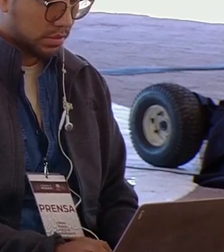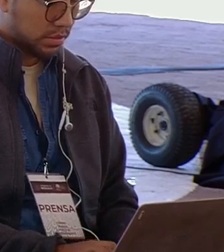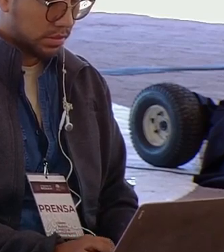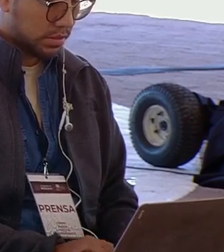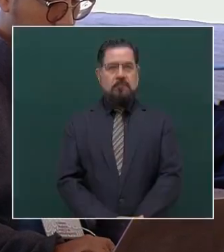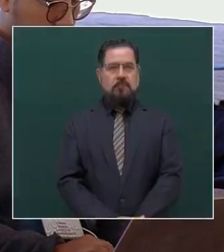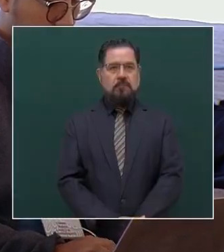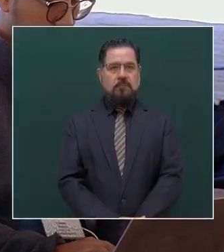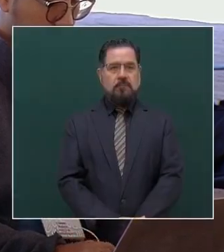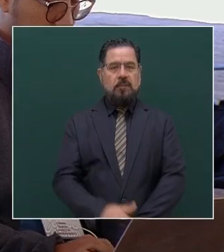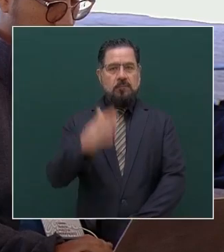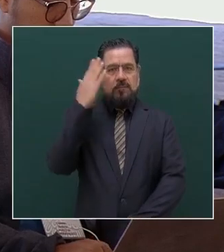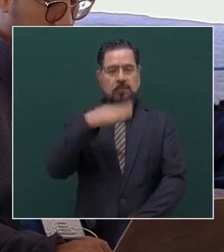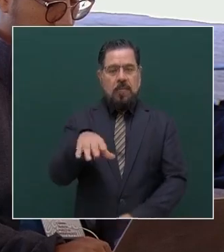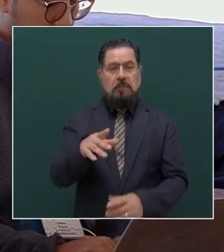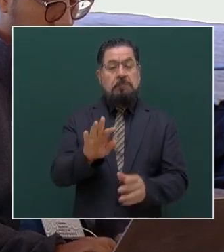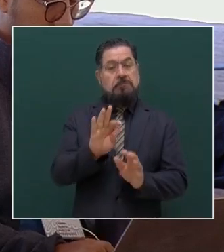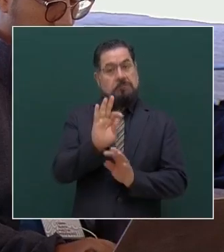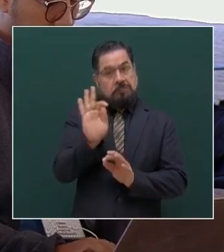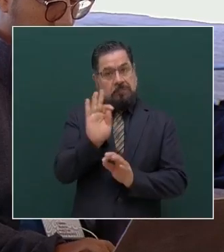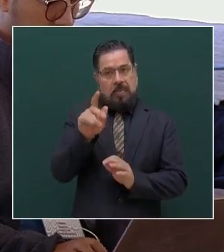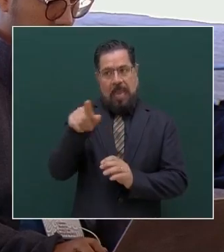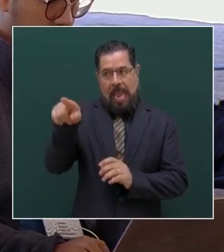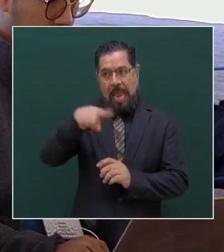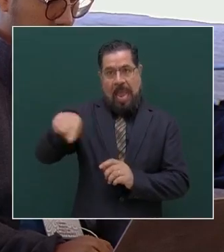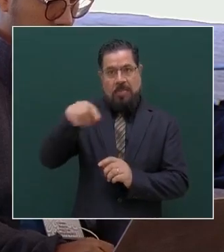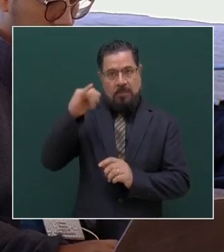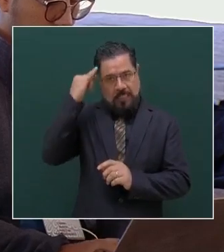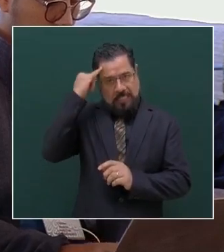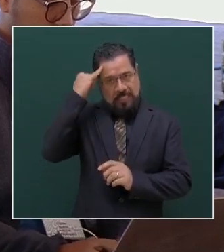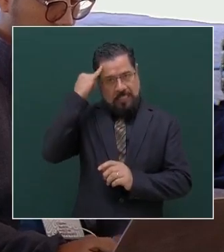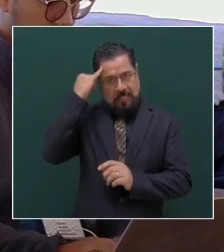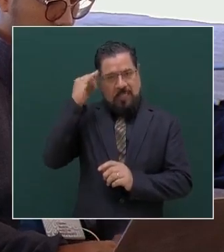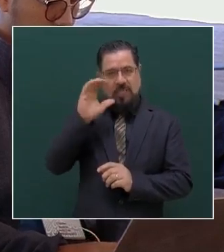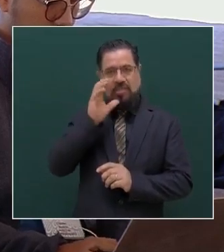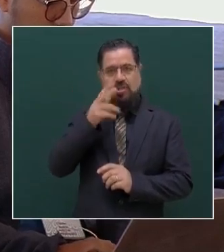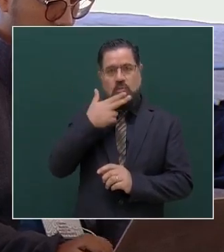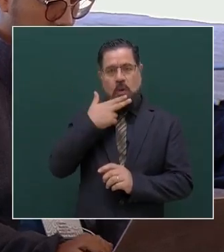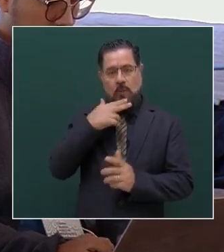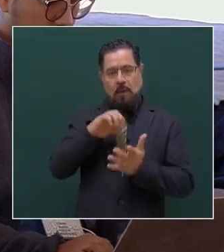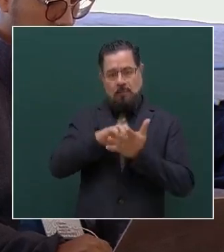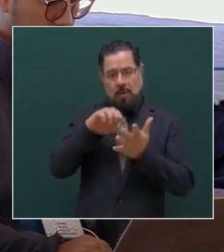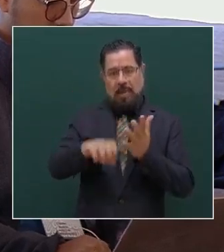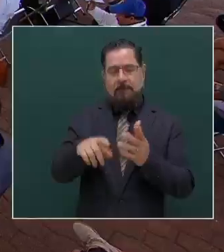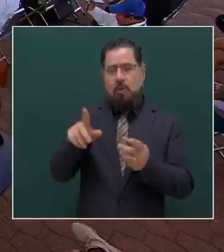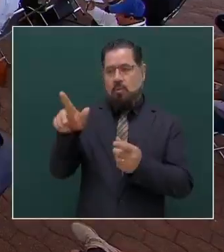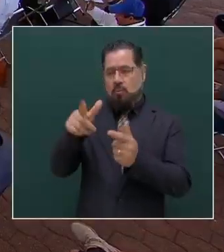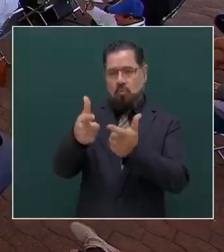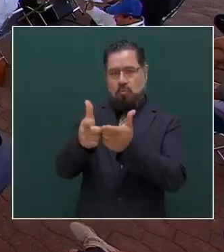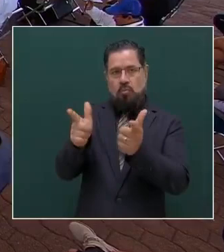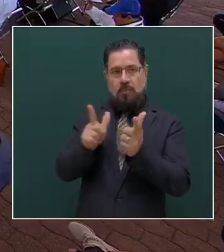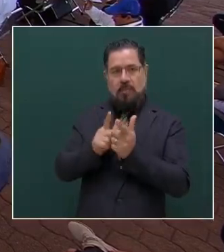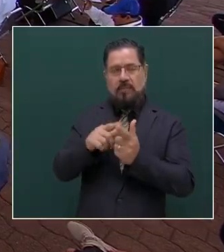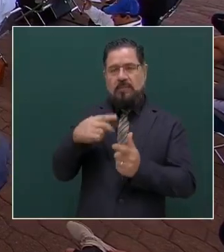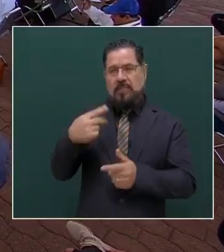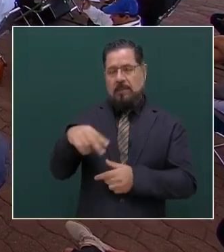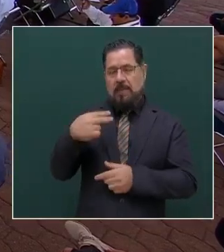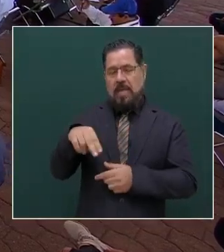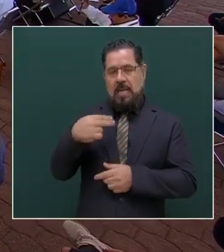de si se podrá lograr darles la certeza de la tierra. Ahí está elegido, tata, ¿cómo se